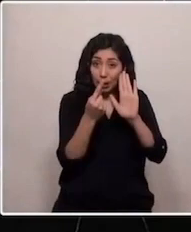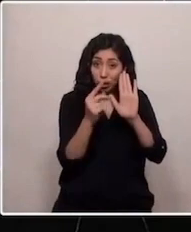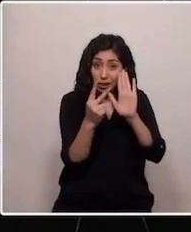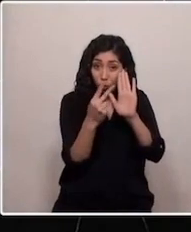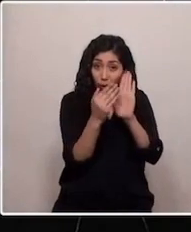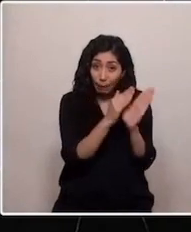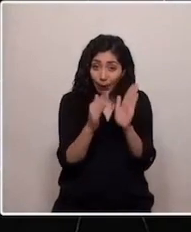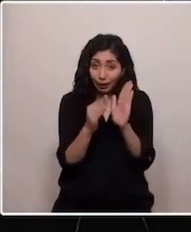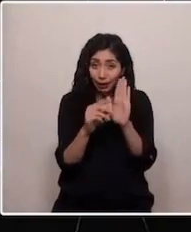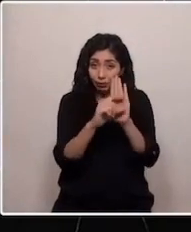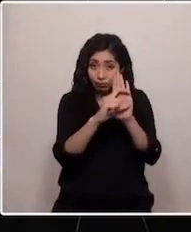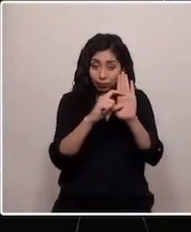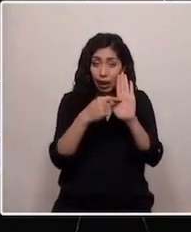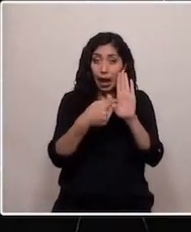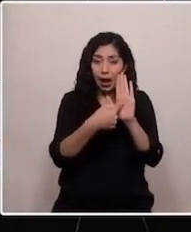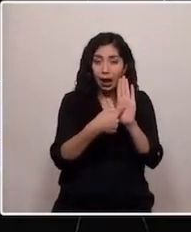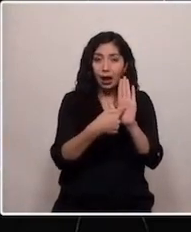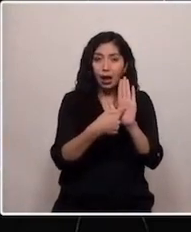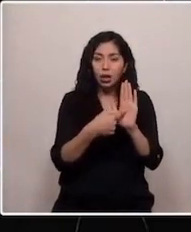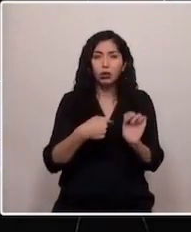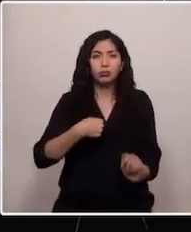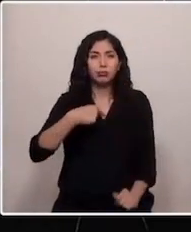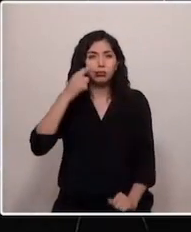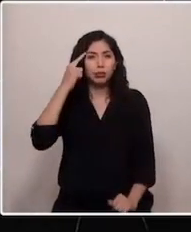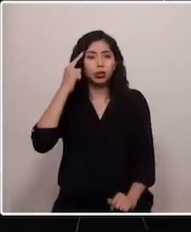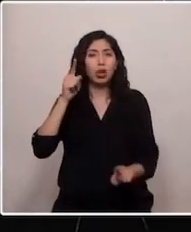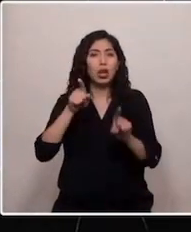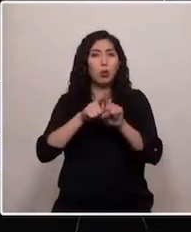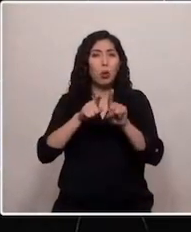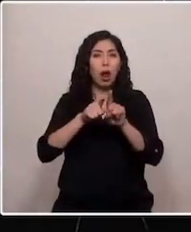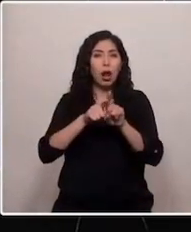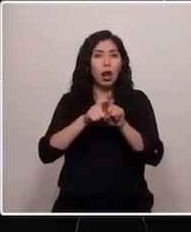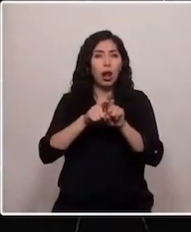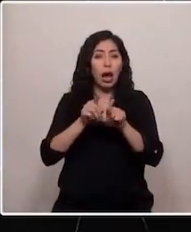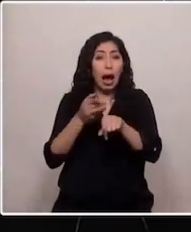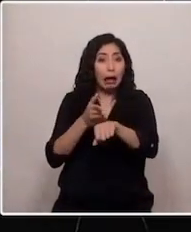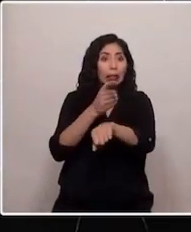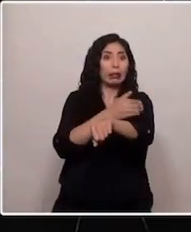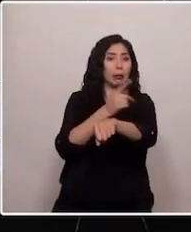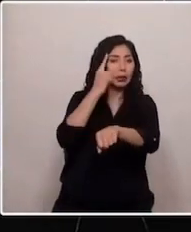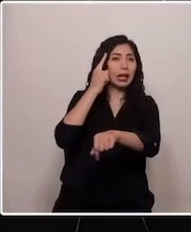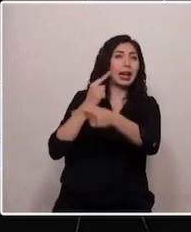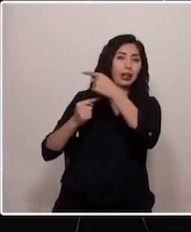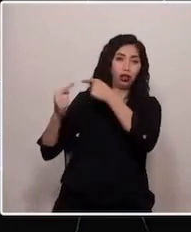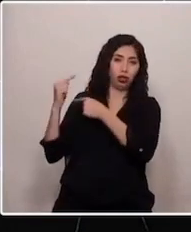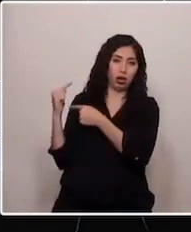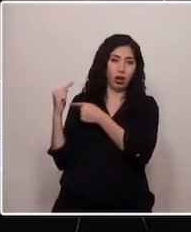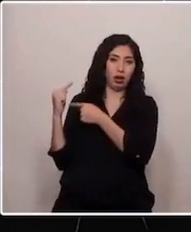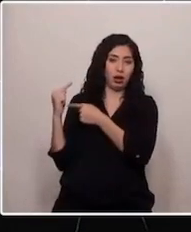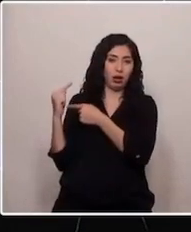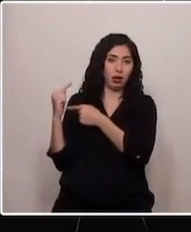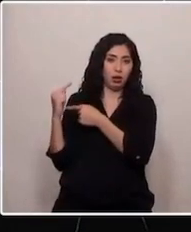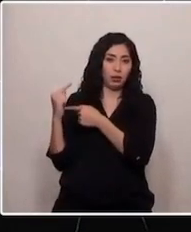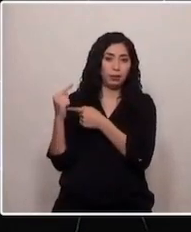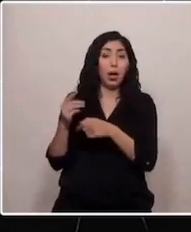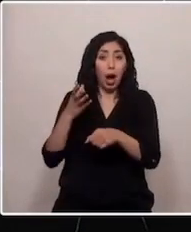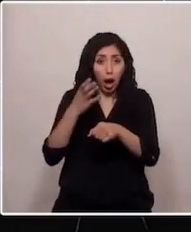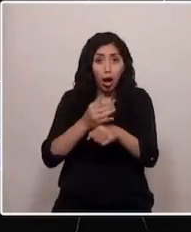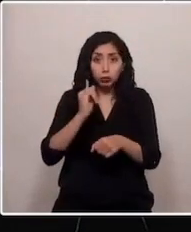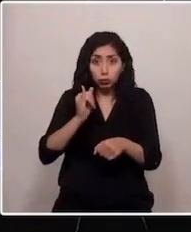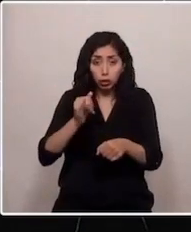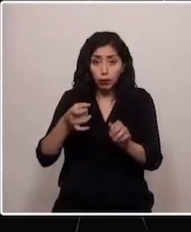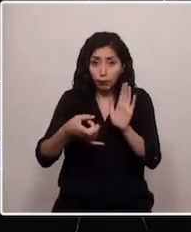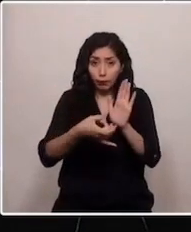porque creo que es adelantarse a la historia creo firmemente que han existido violaciones de los derechos humanos del